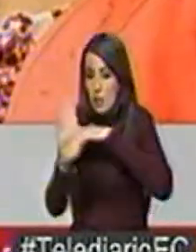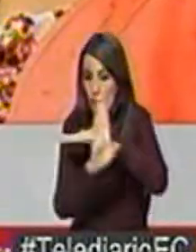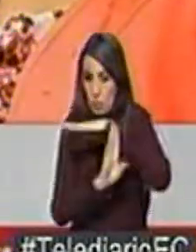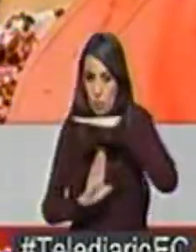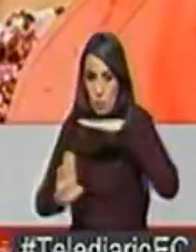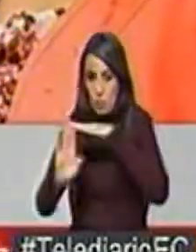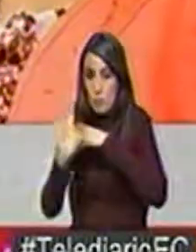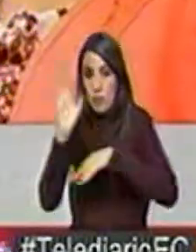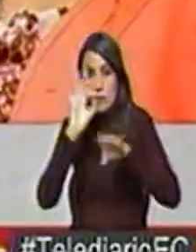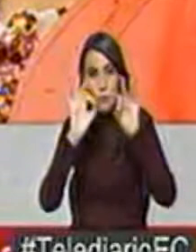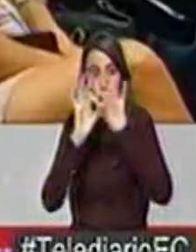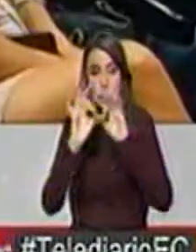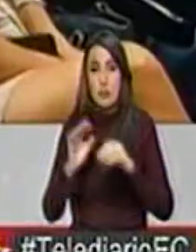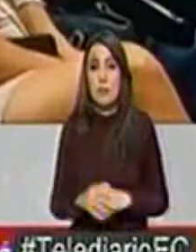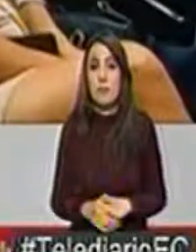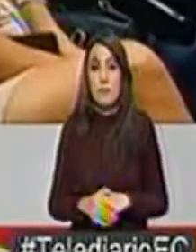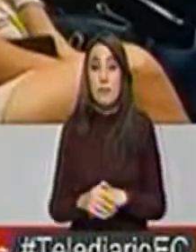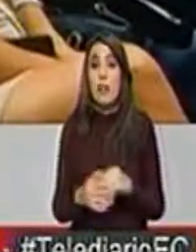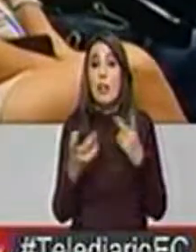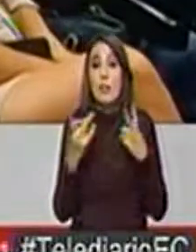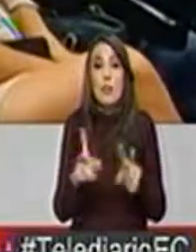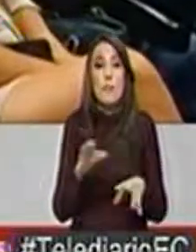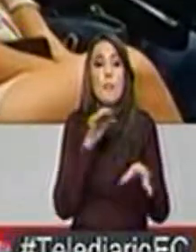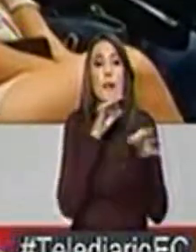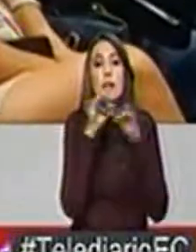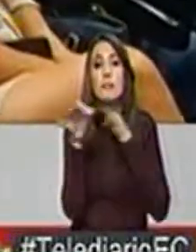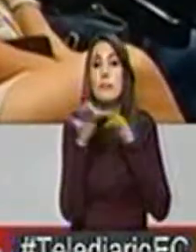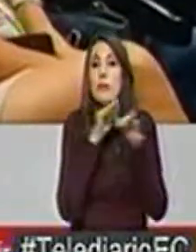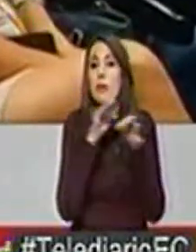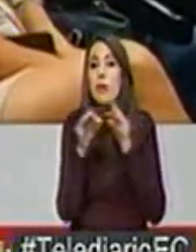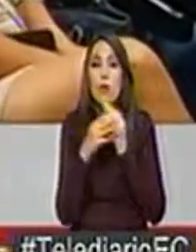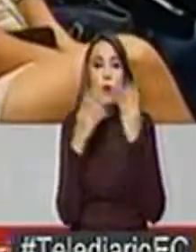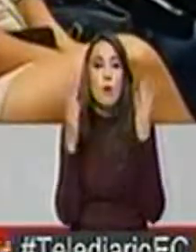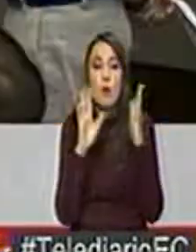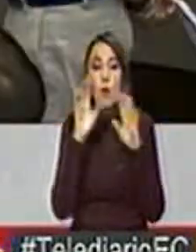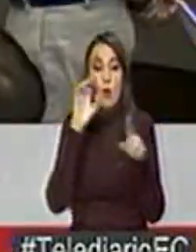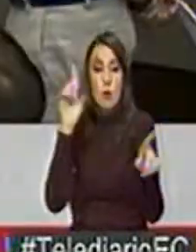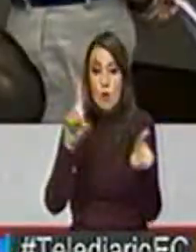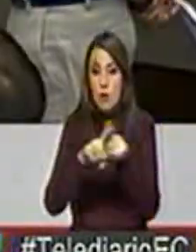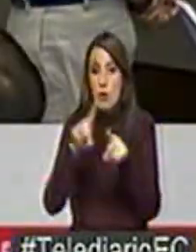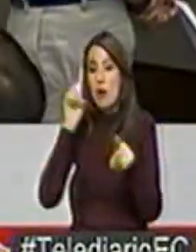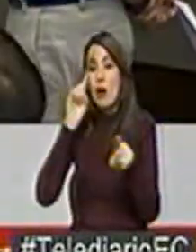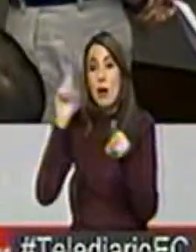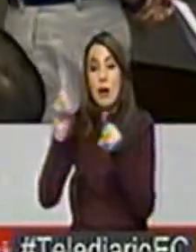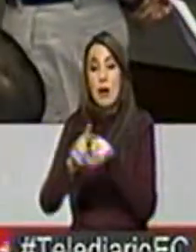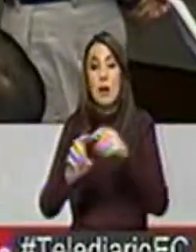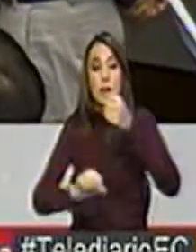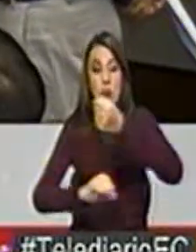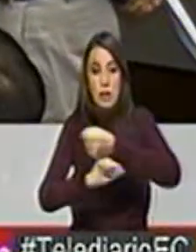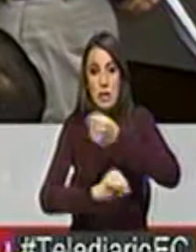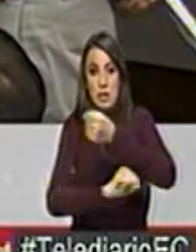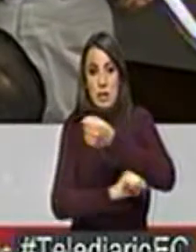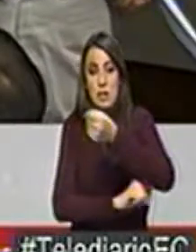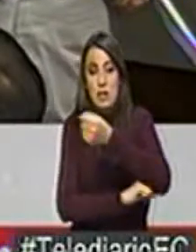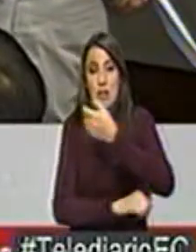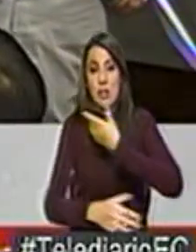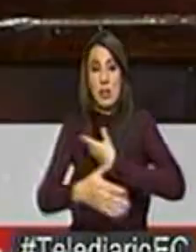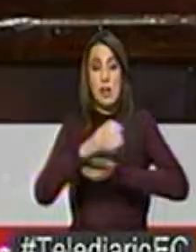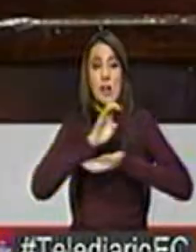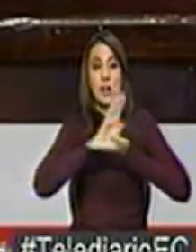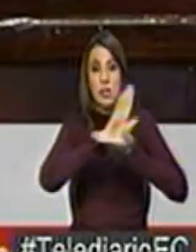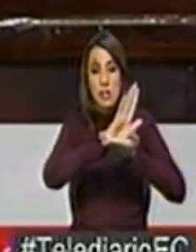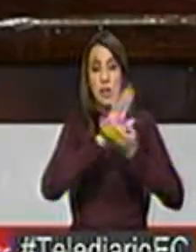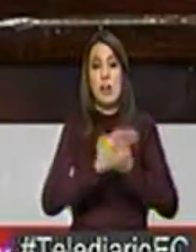en este ámbito explicó la importancia de encontrar consensos para fortalecer la sostenibilidad de la seguridad social